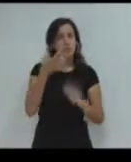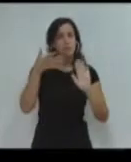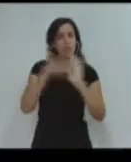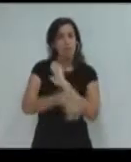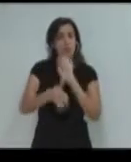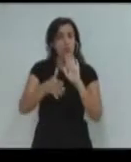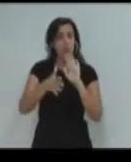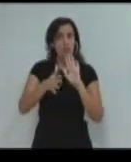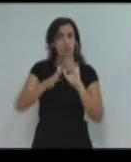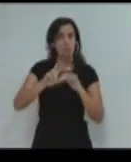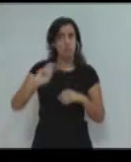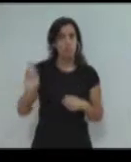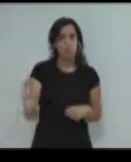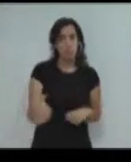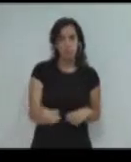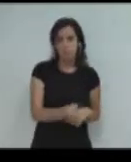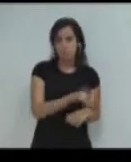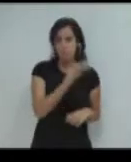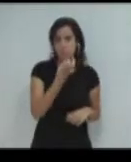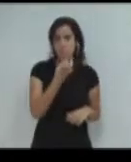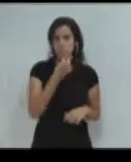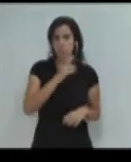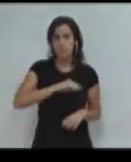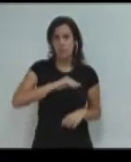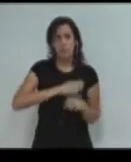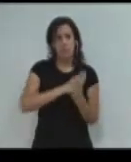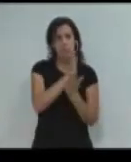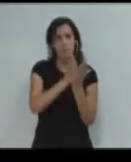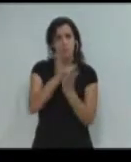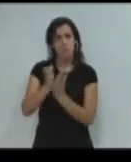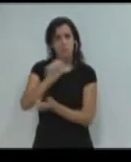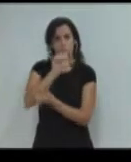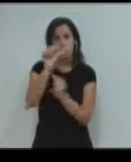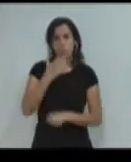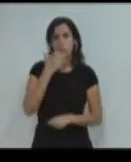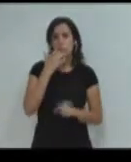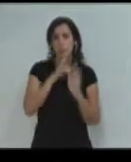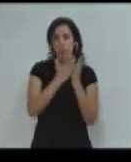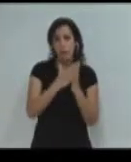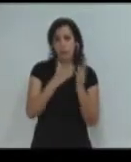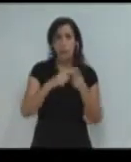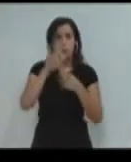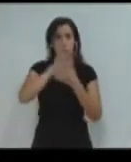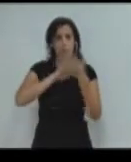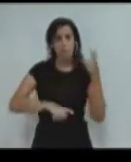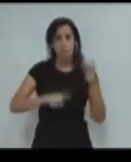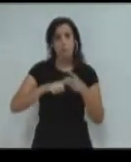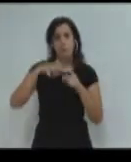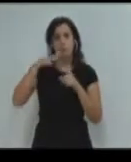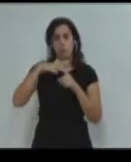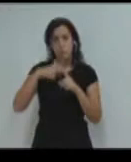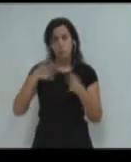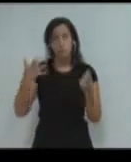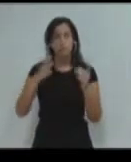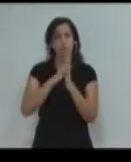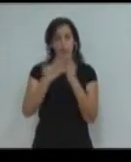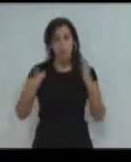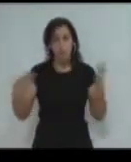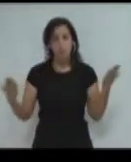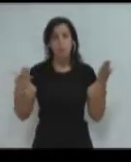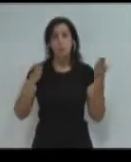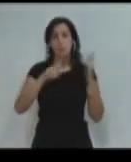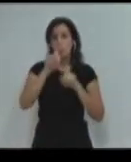una diversidad, una variedad extensa de formatos. Hay libros, informes, facturas, folletos,